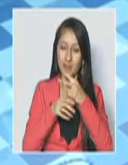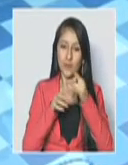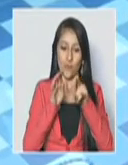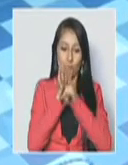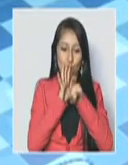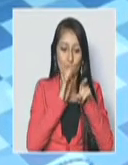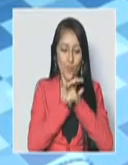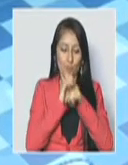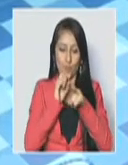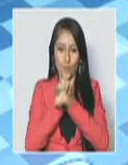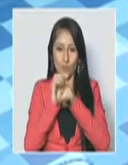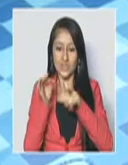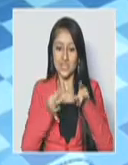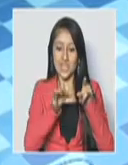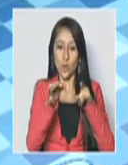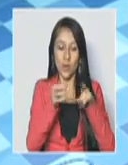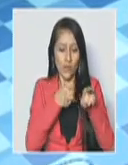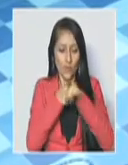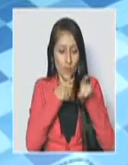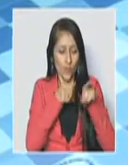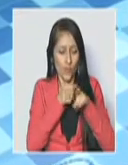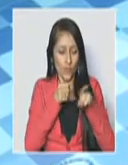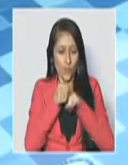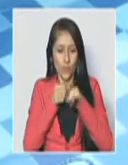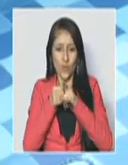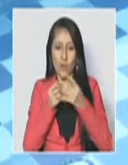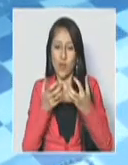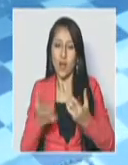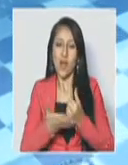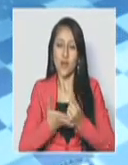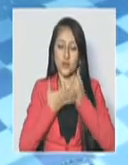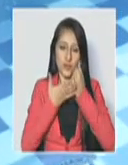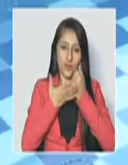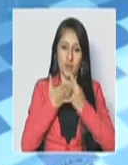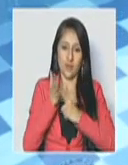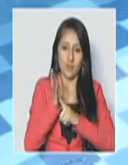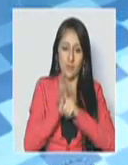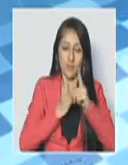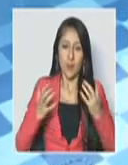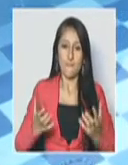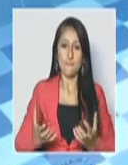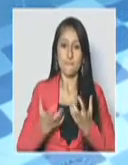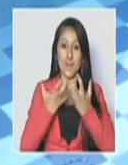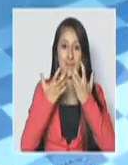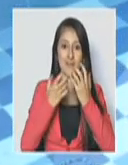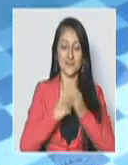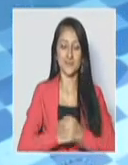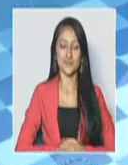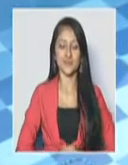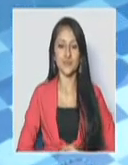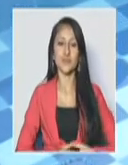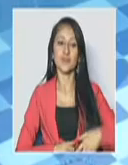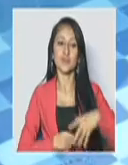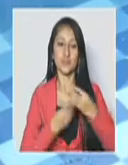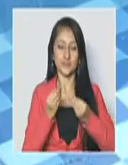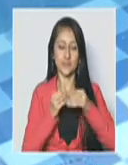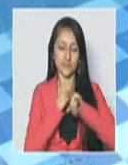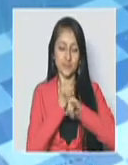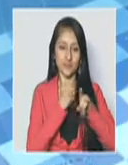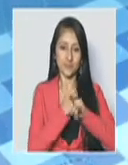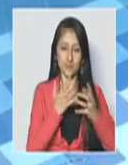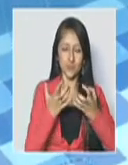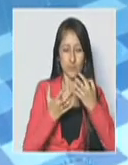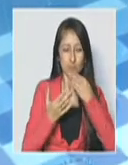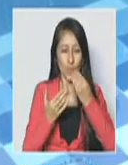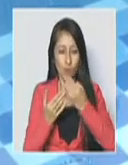de ese espacio está celular los nutrientes para poder vivir bien la célula todos los nutrientes